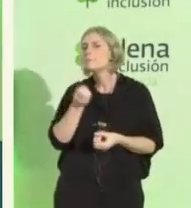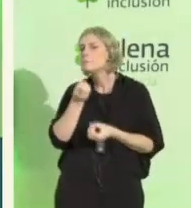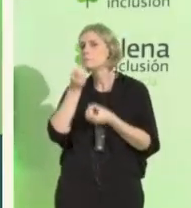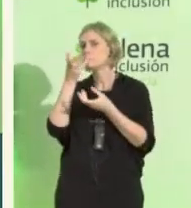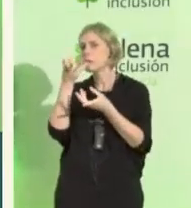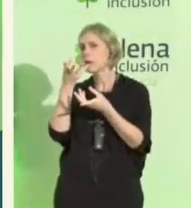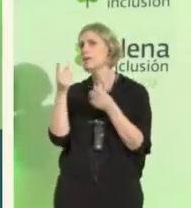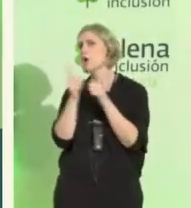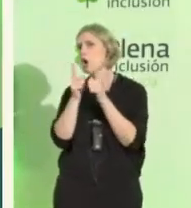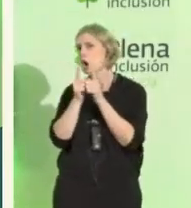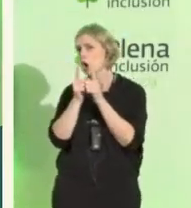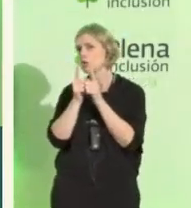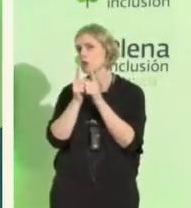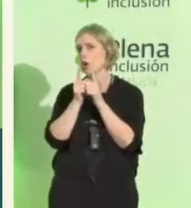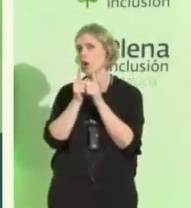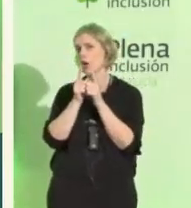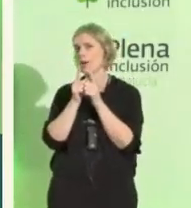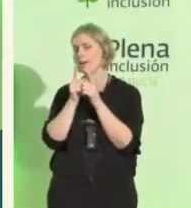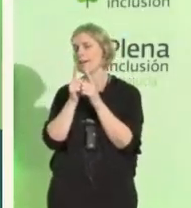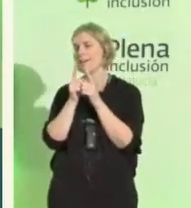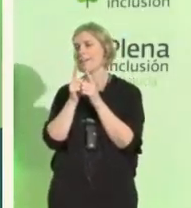o no